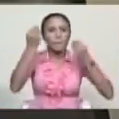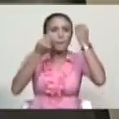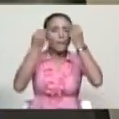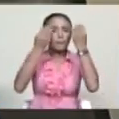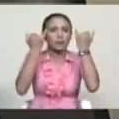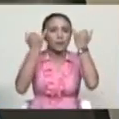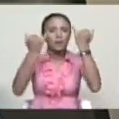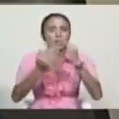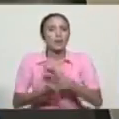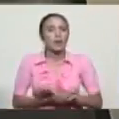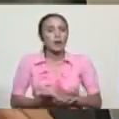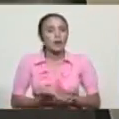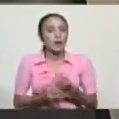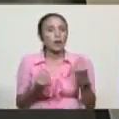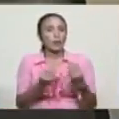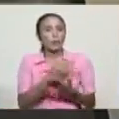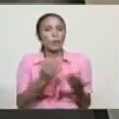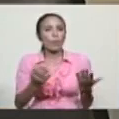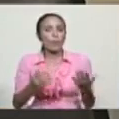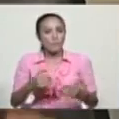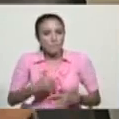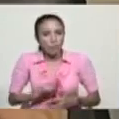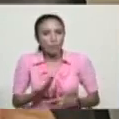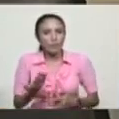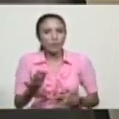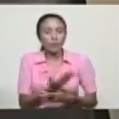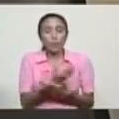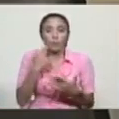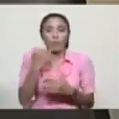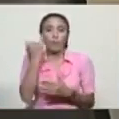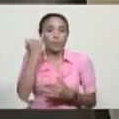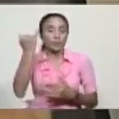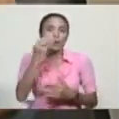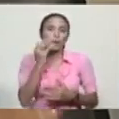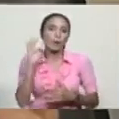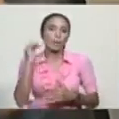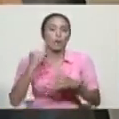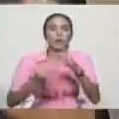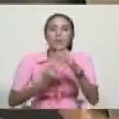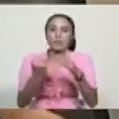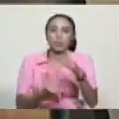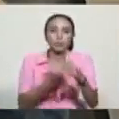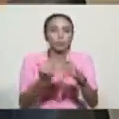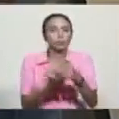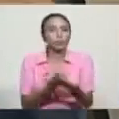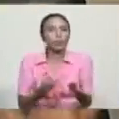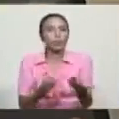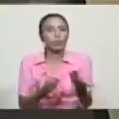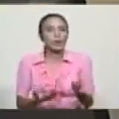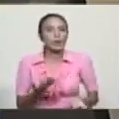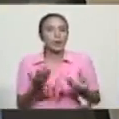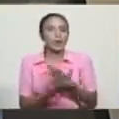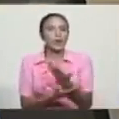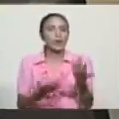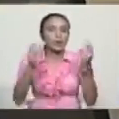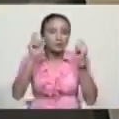posibilidad de hacer un instituto de producción de conocimiento